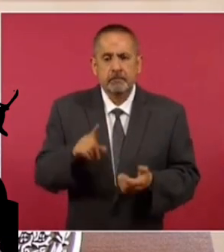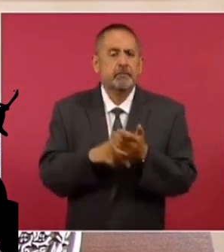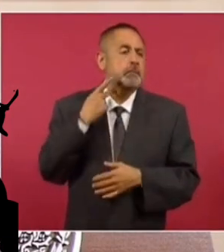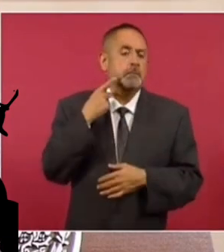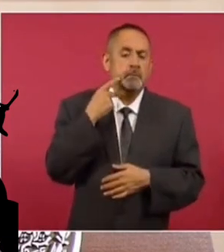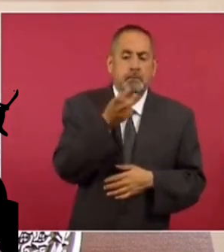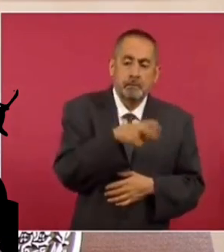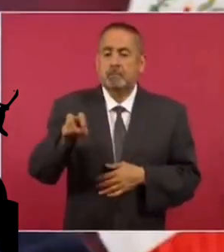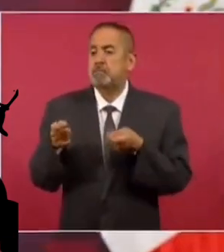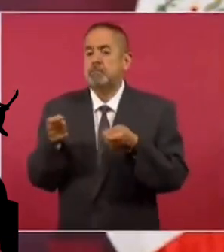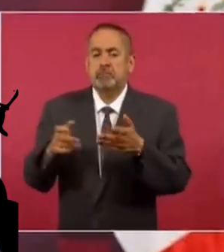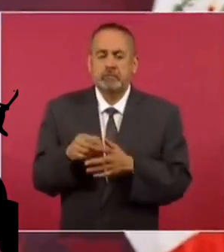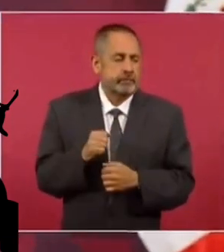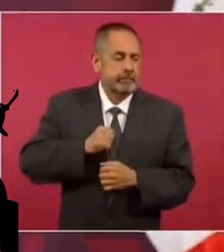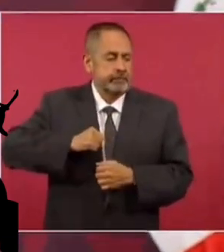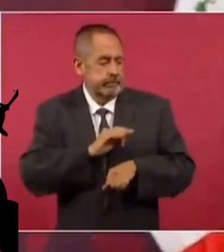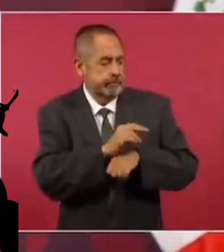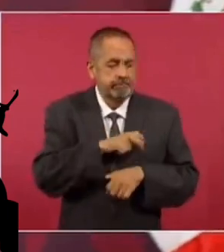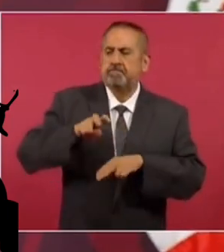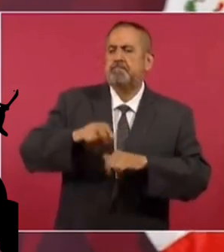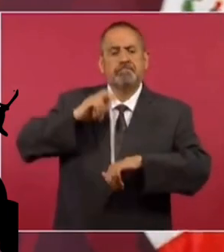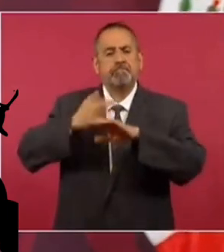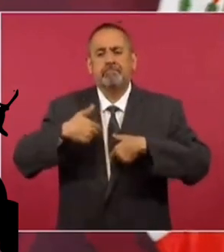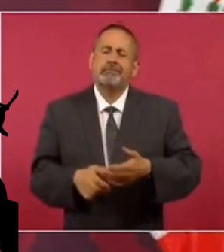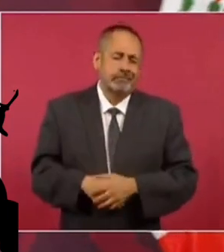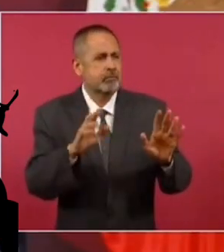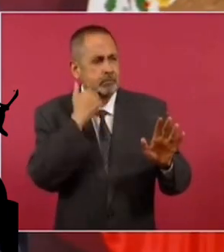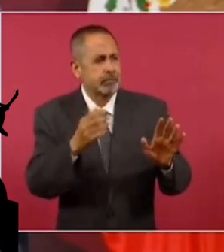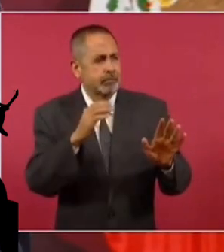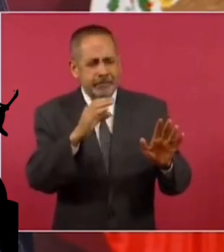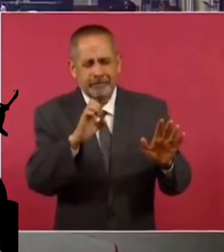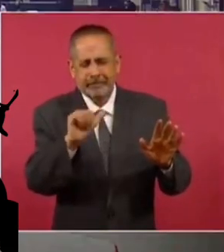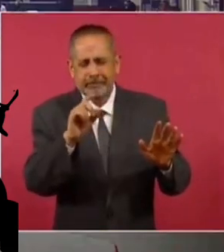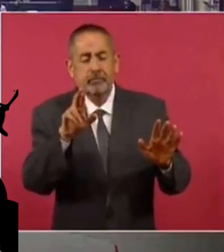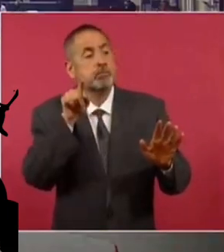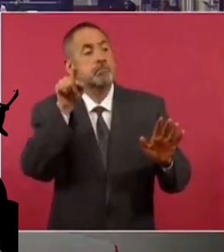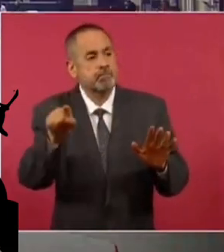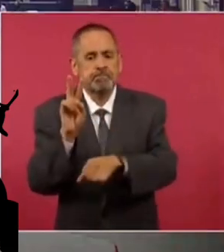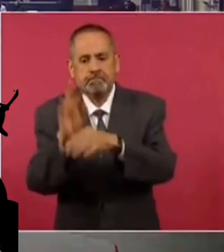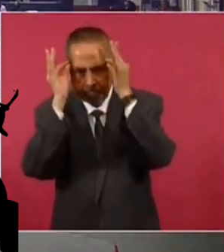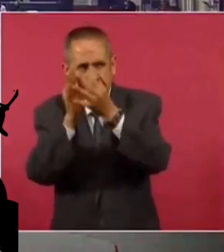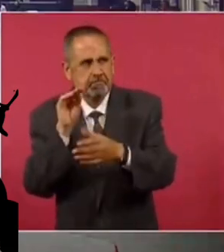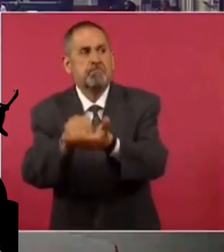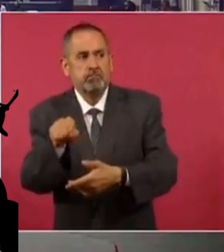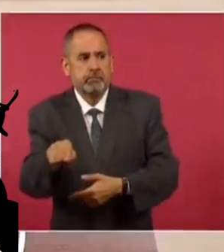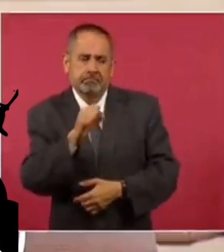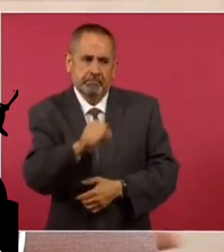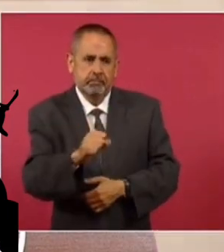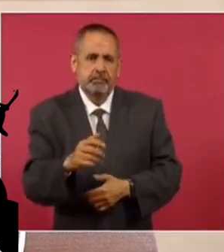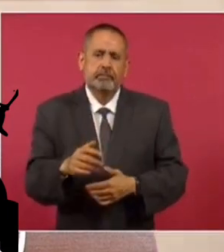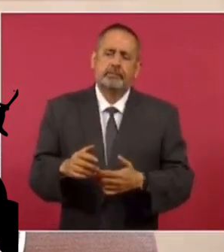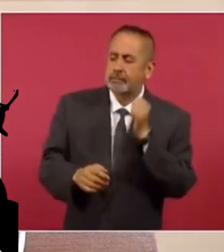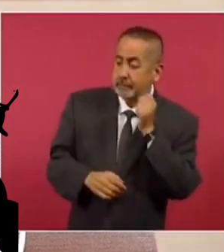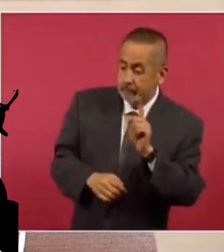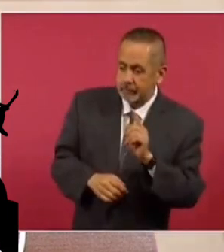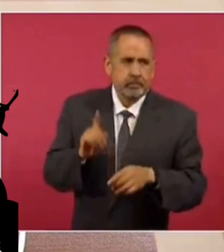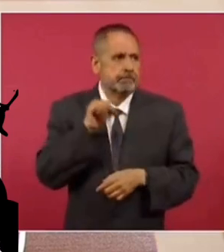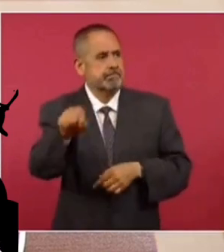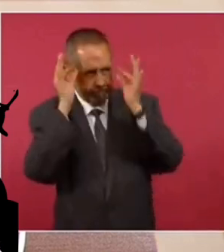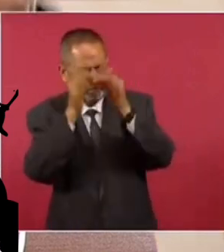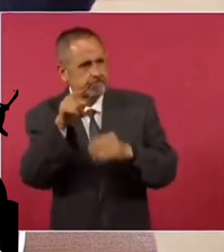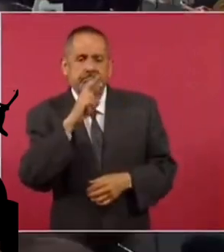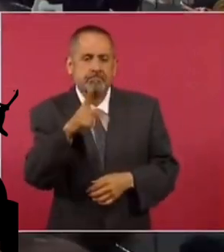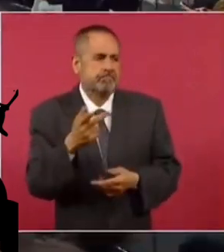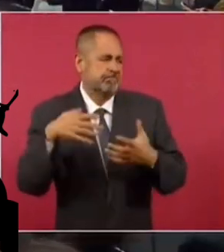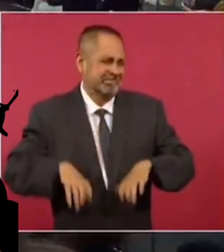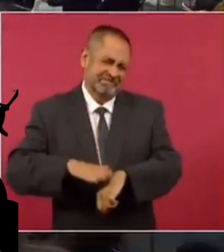políticos, ¿no?, o con influencia, lo que siempre sucedía, porque la aduana era un botín.